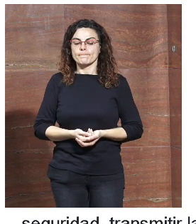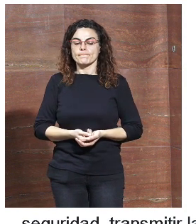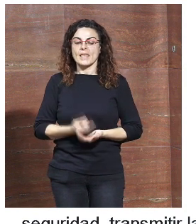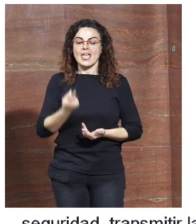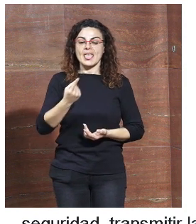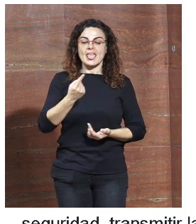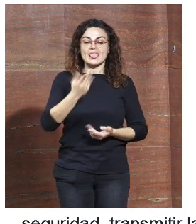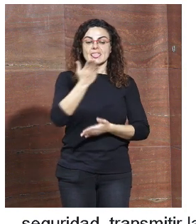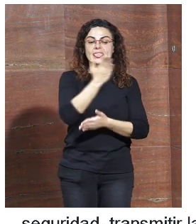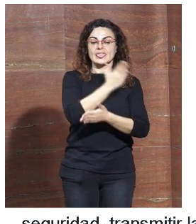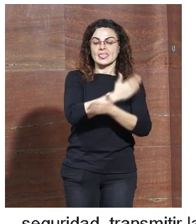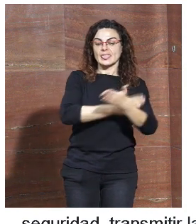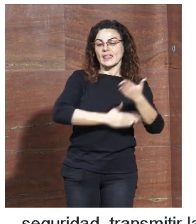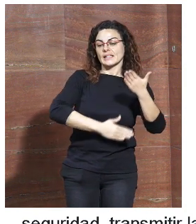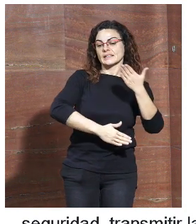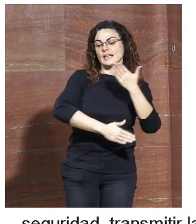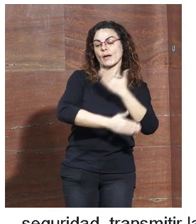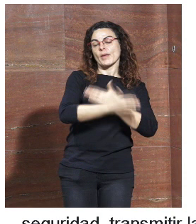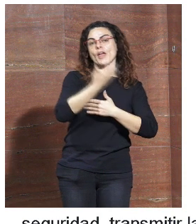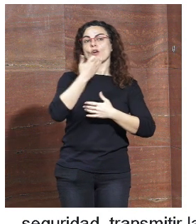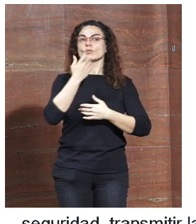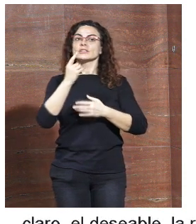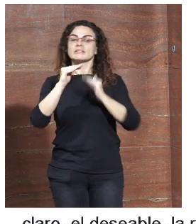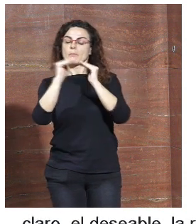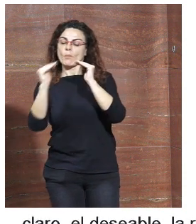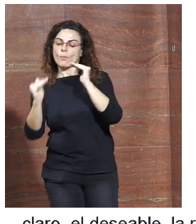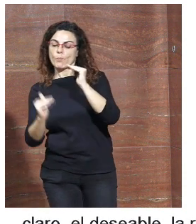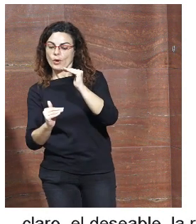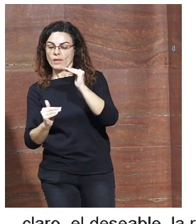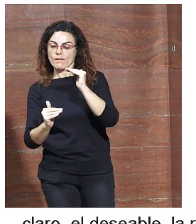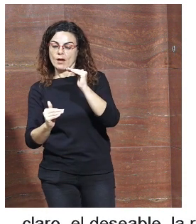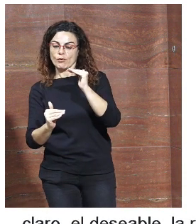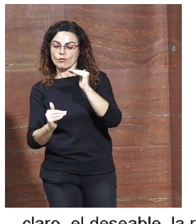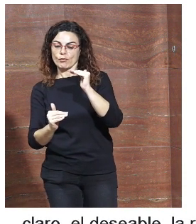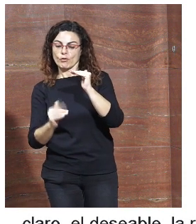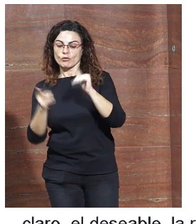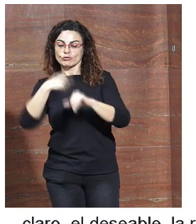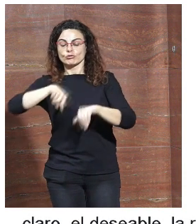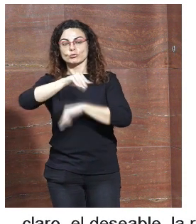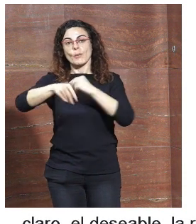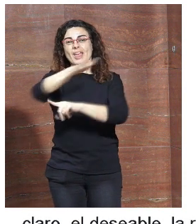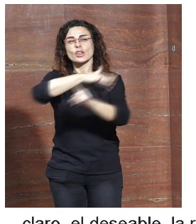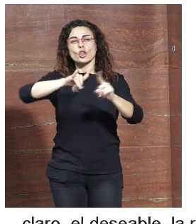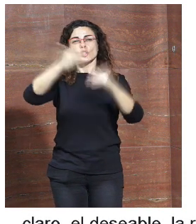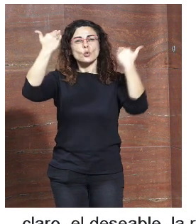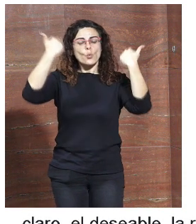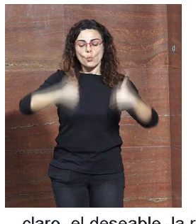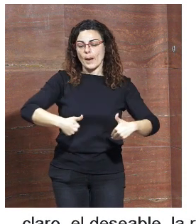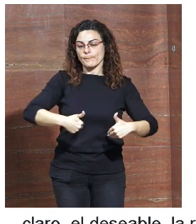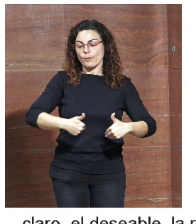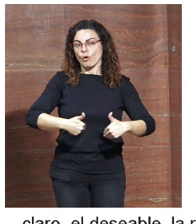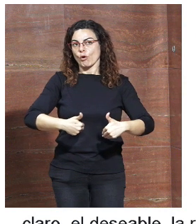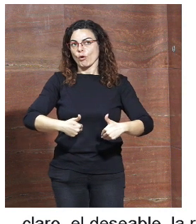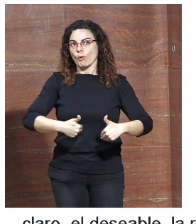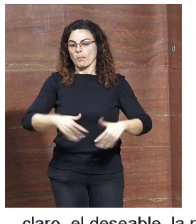discapacidad se resuelve gracias a un segundo cuerpo. Son dos cuerpos lo que se están manejando en los entornos, sea urbano o sea